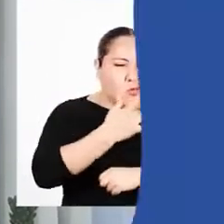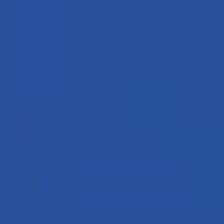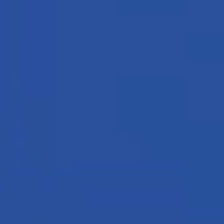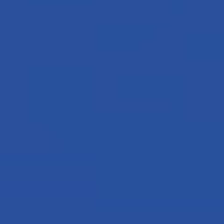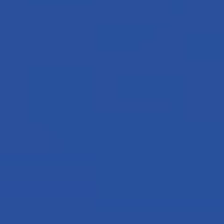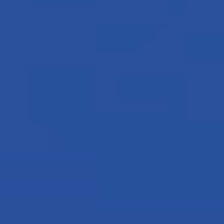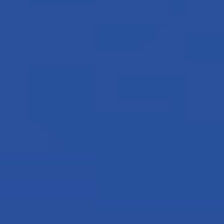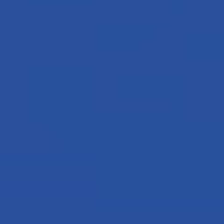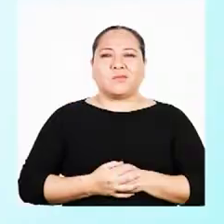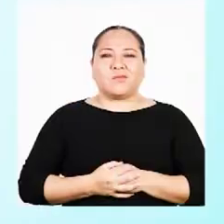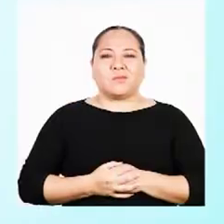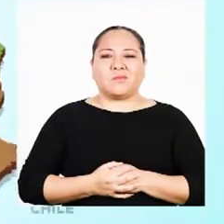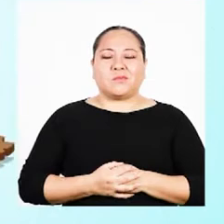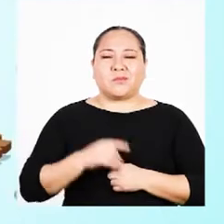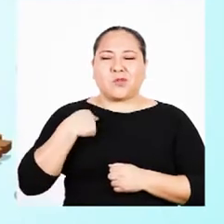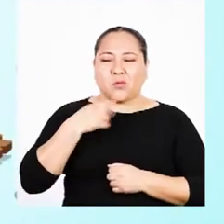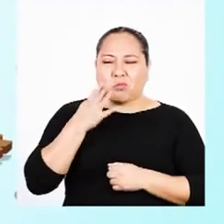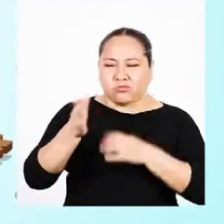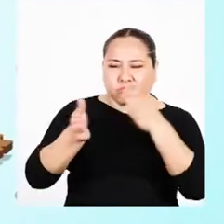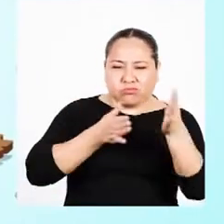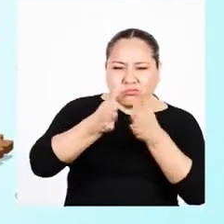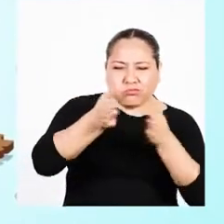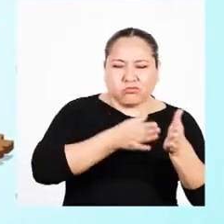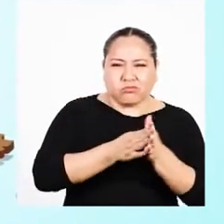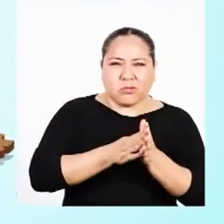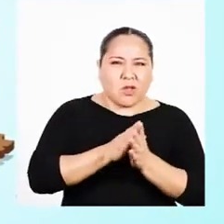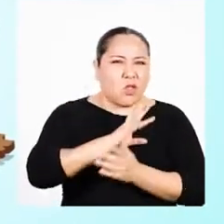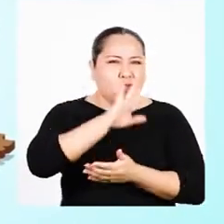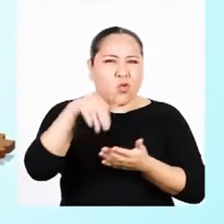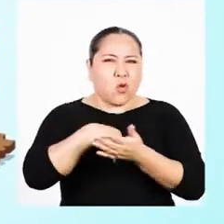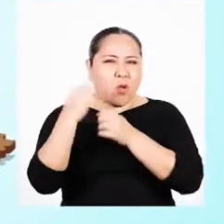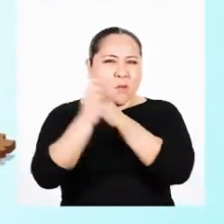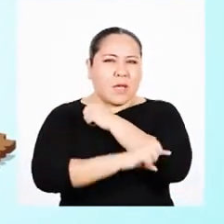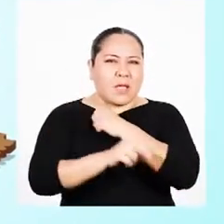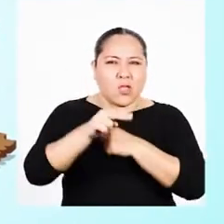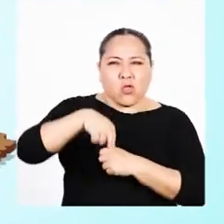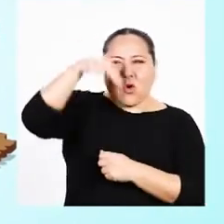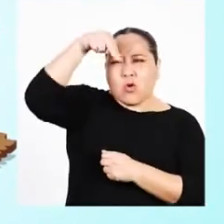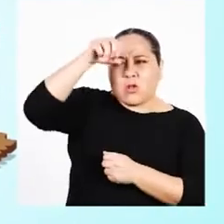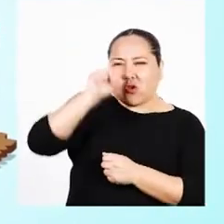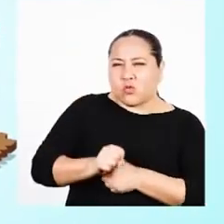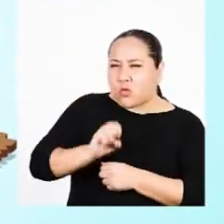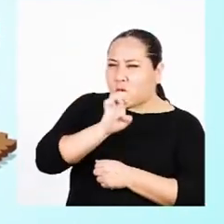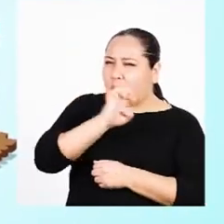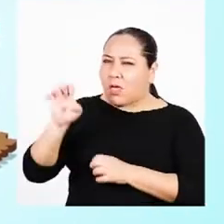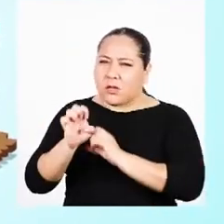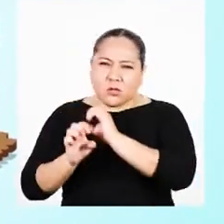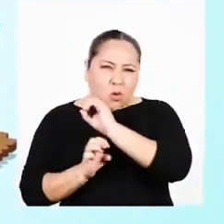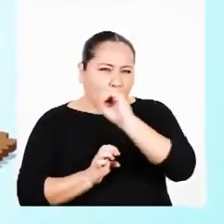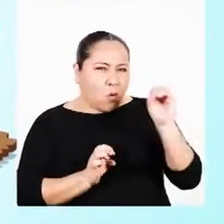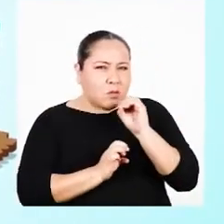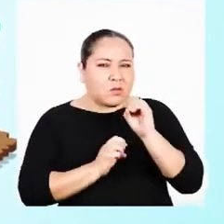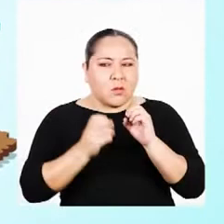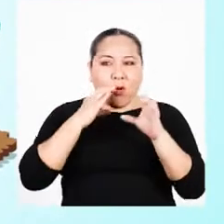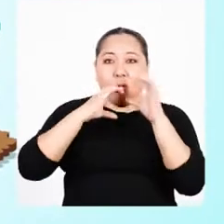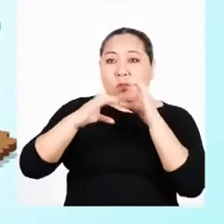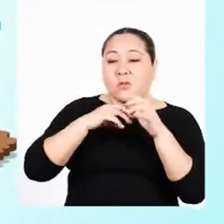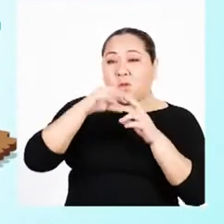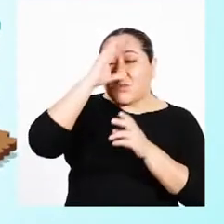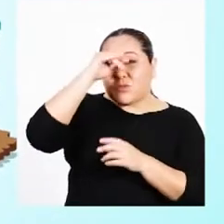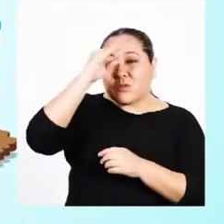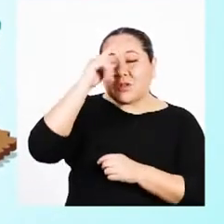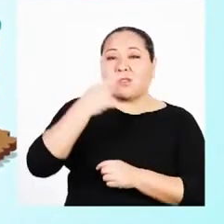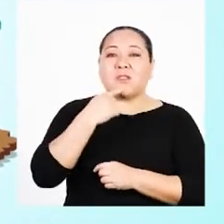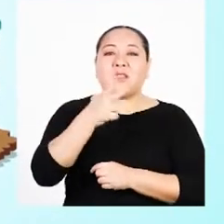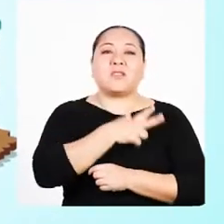empezar. Voy a recorrer todo el país, de norte a sur, de este a oeste, para hablar con las chicas